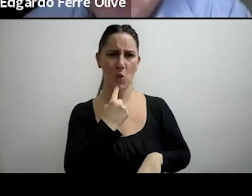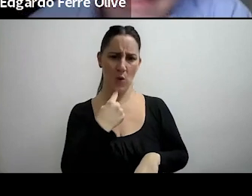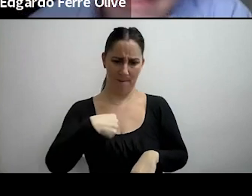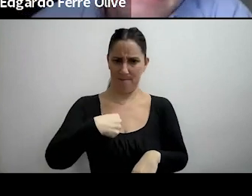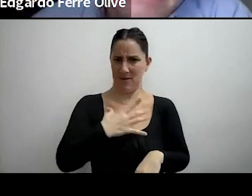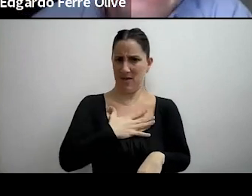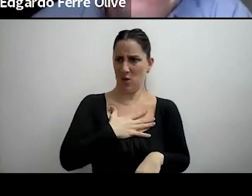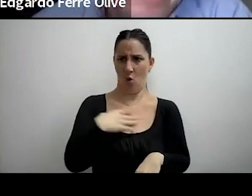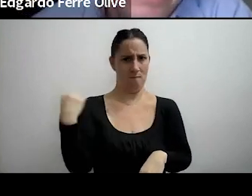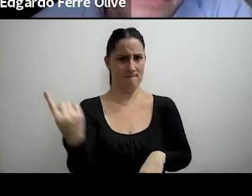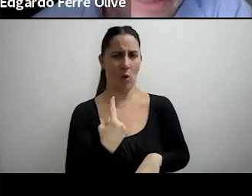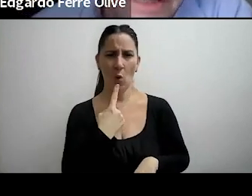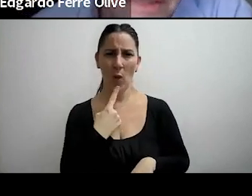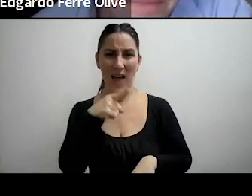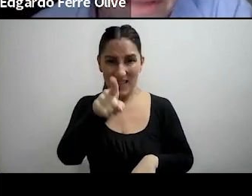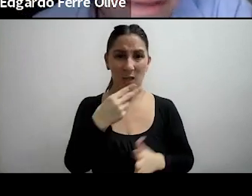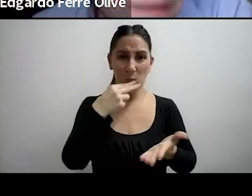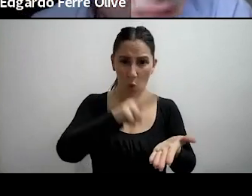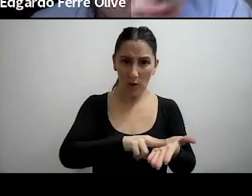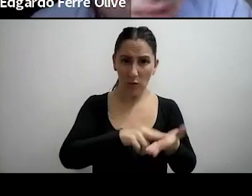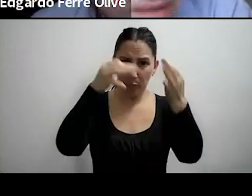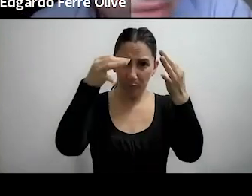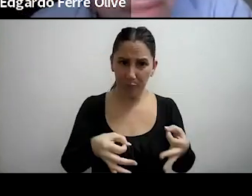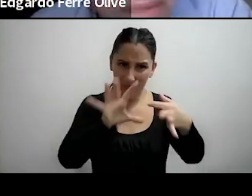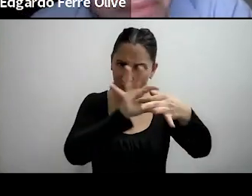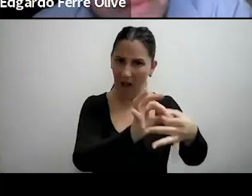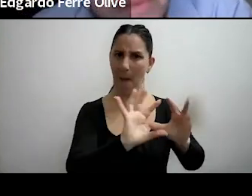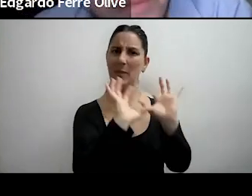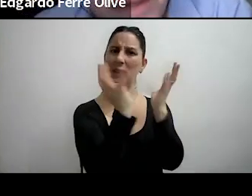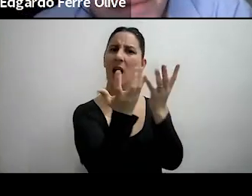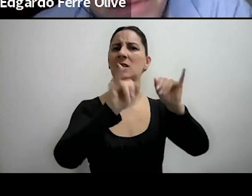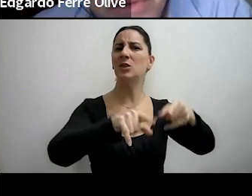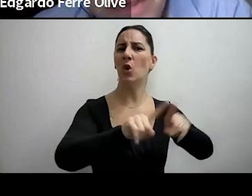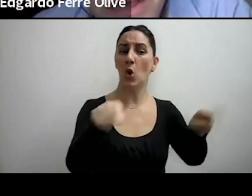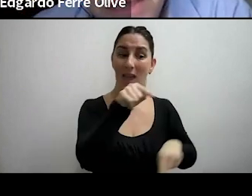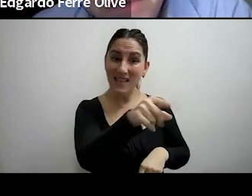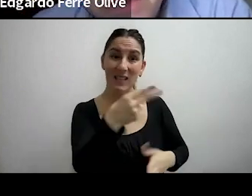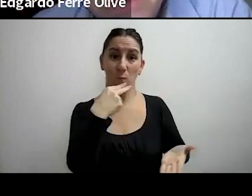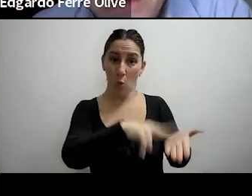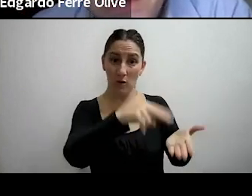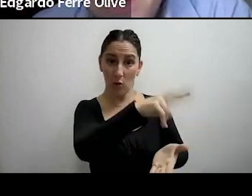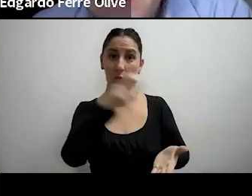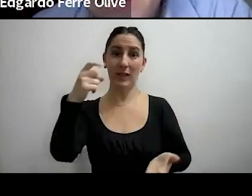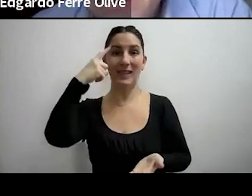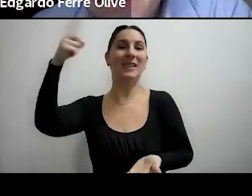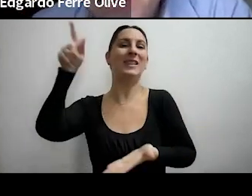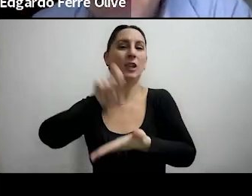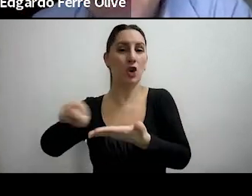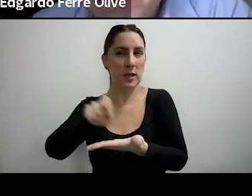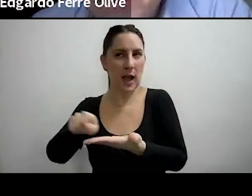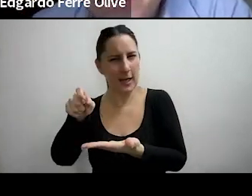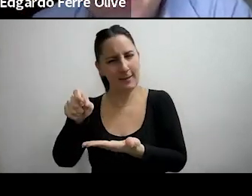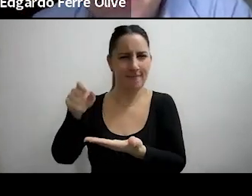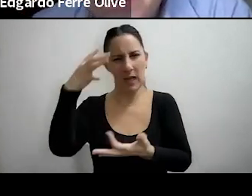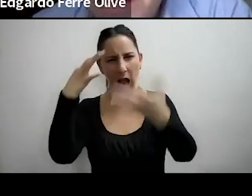carácter personal, es si ese impuesto es de carácter ambiental y si con ese impuesto se aplica una teoría que debe analizarse en materia